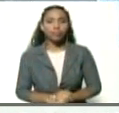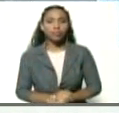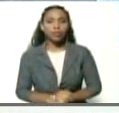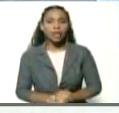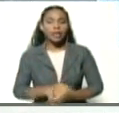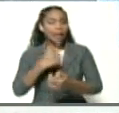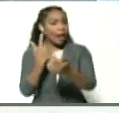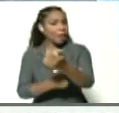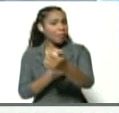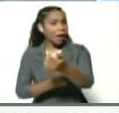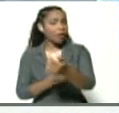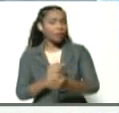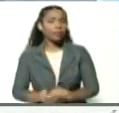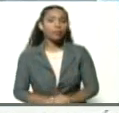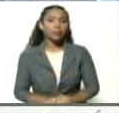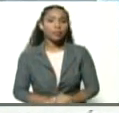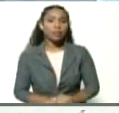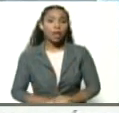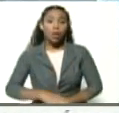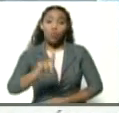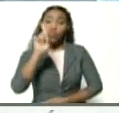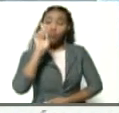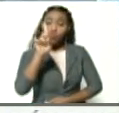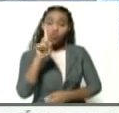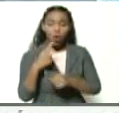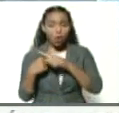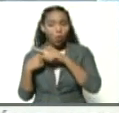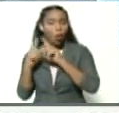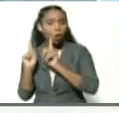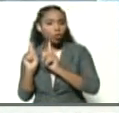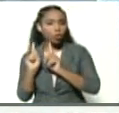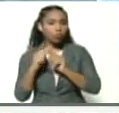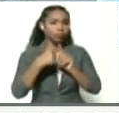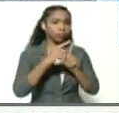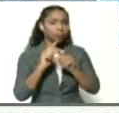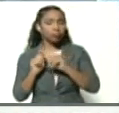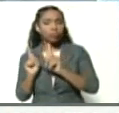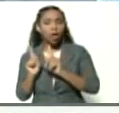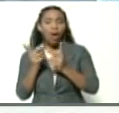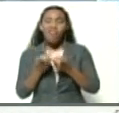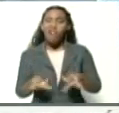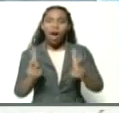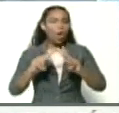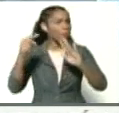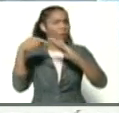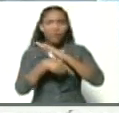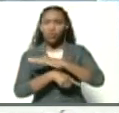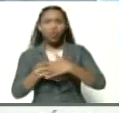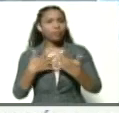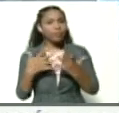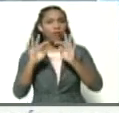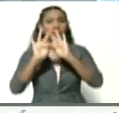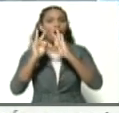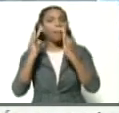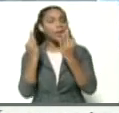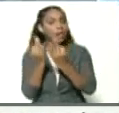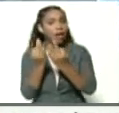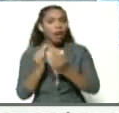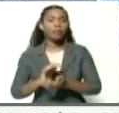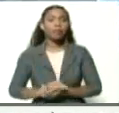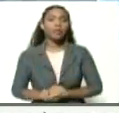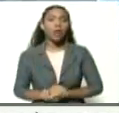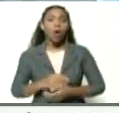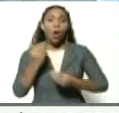la hermandad de unos y otros, los valores profundos de la familia